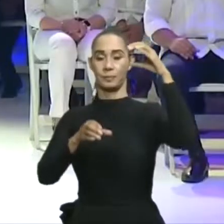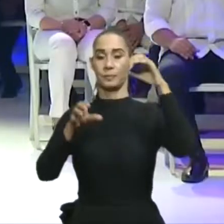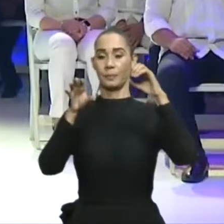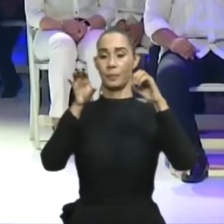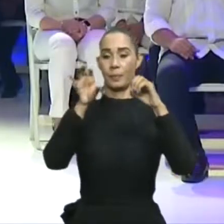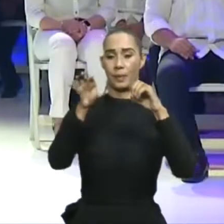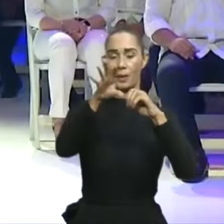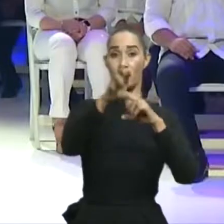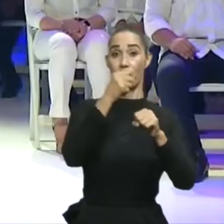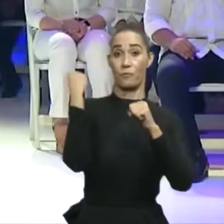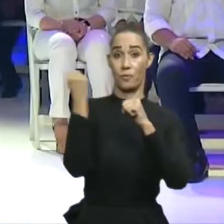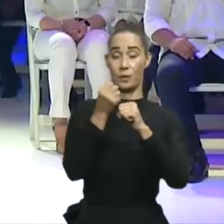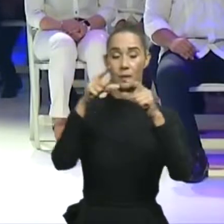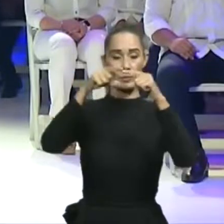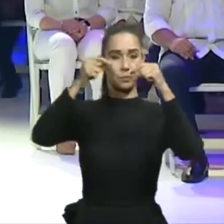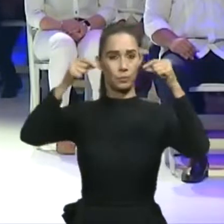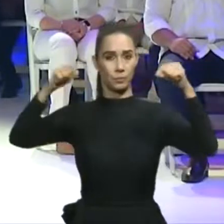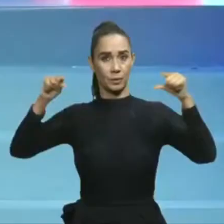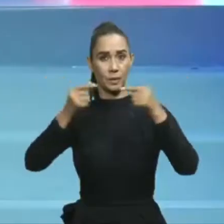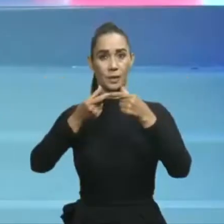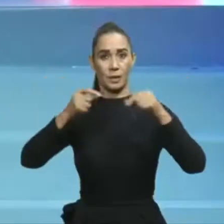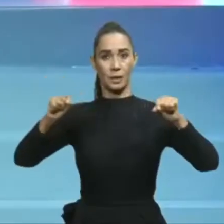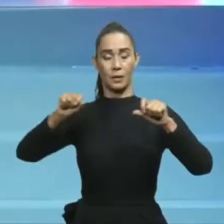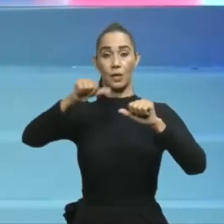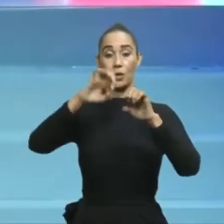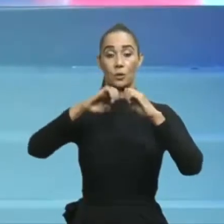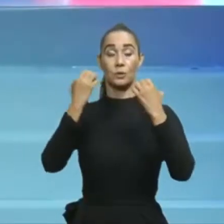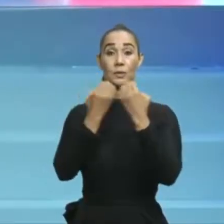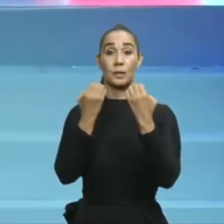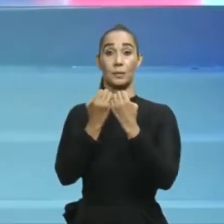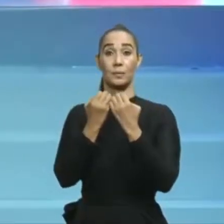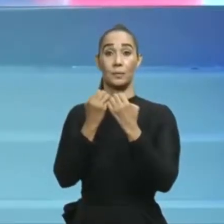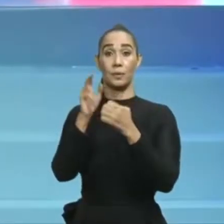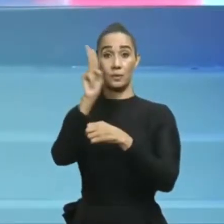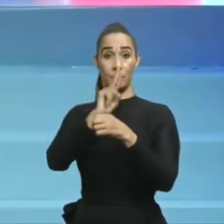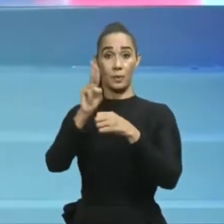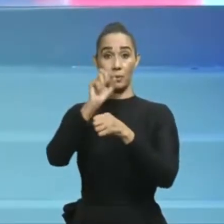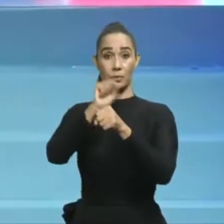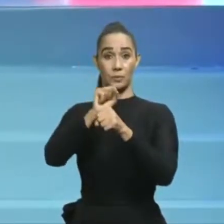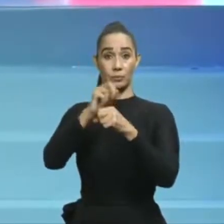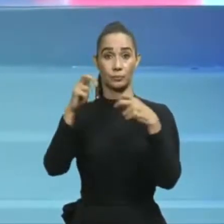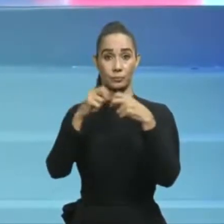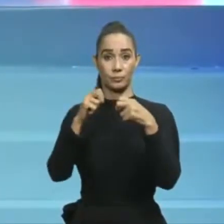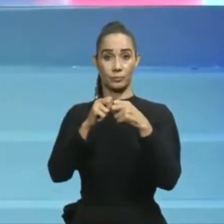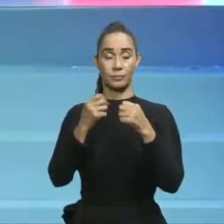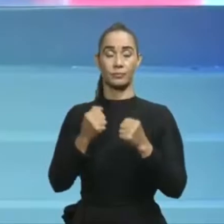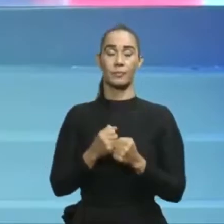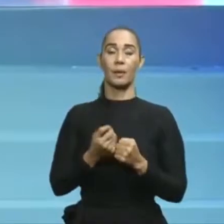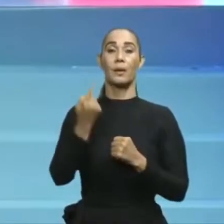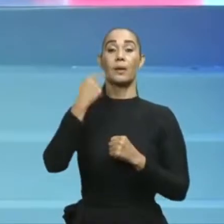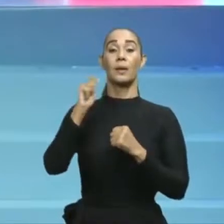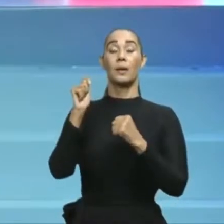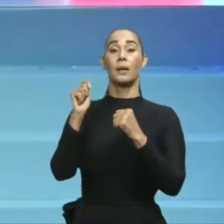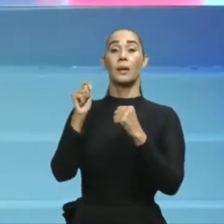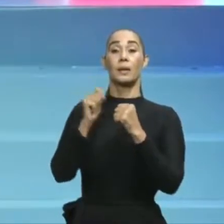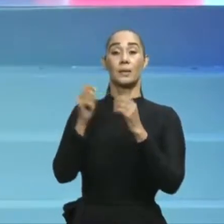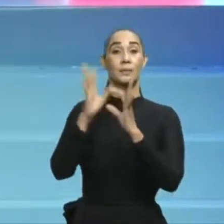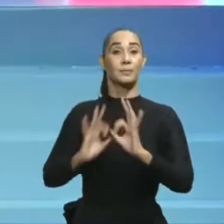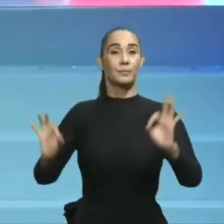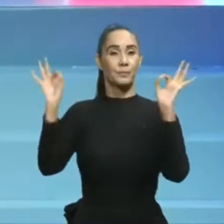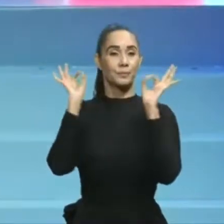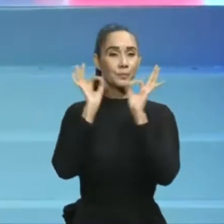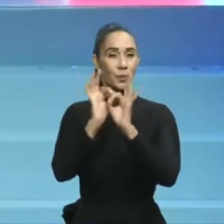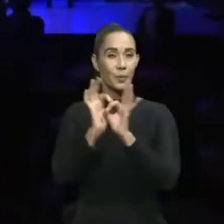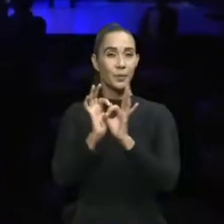además de redes y otros equipos y accesorios y si nuestra sostenibilidad energética es importante